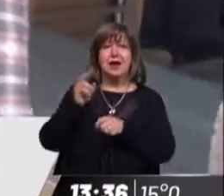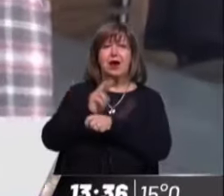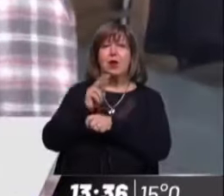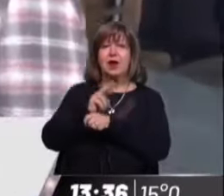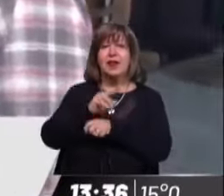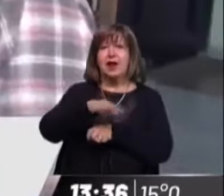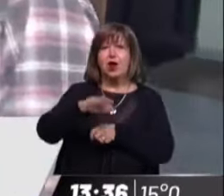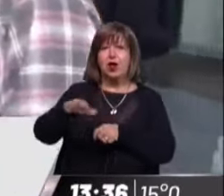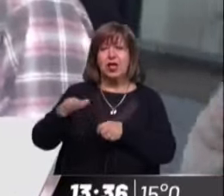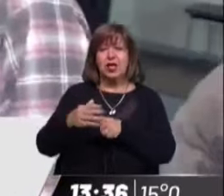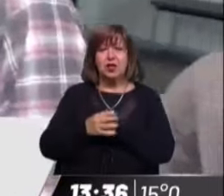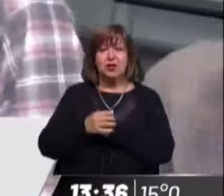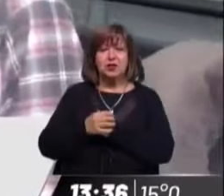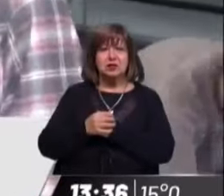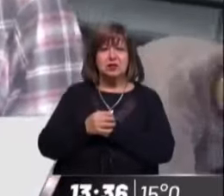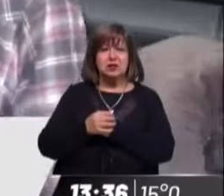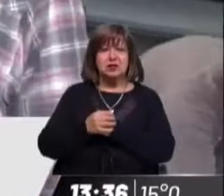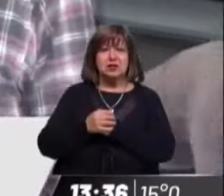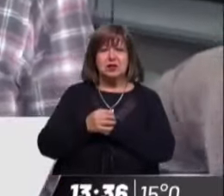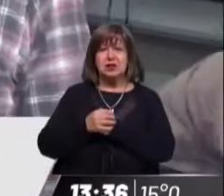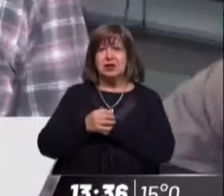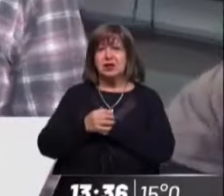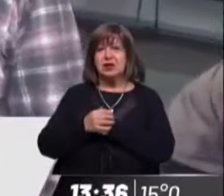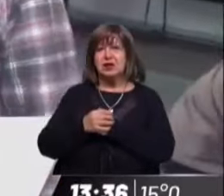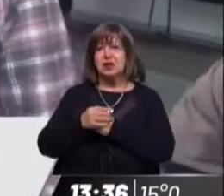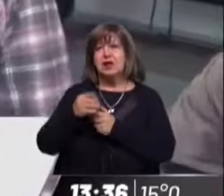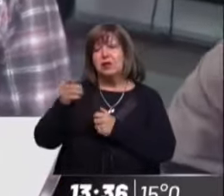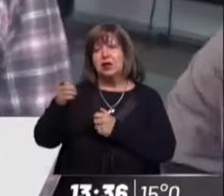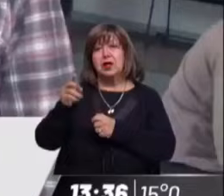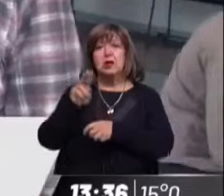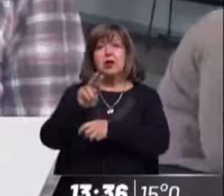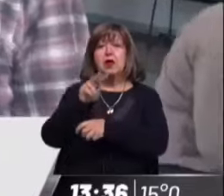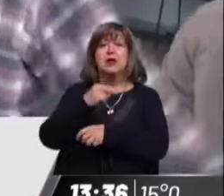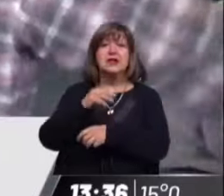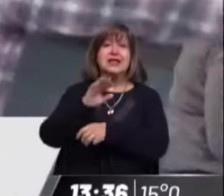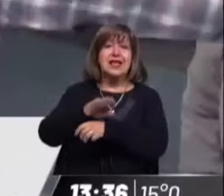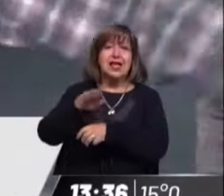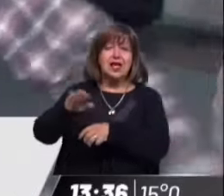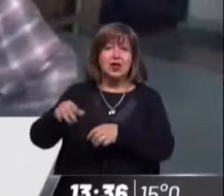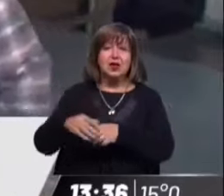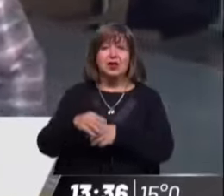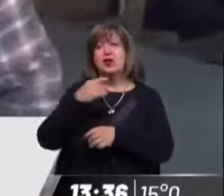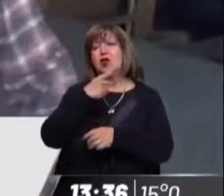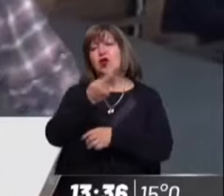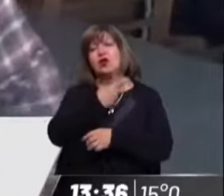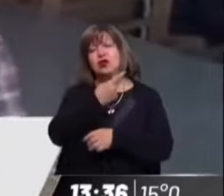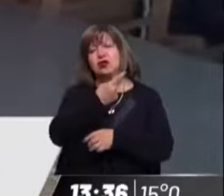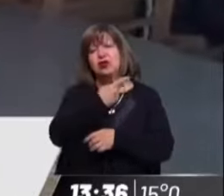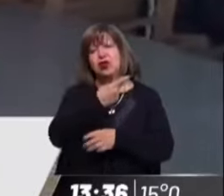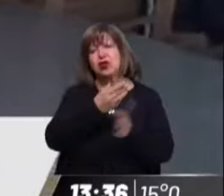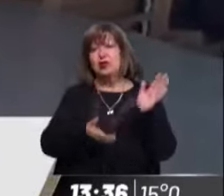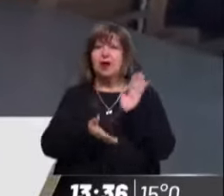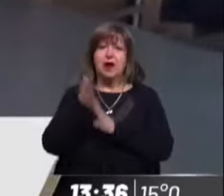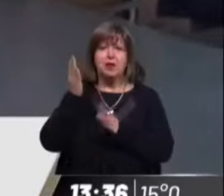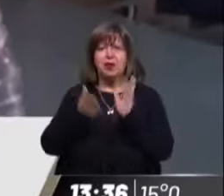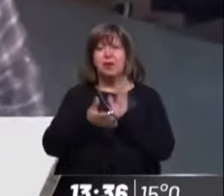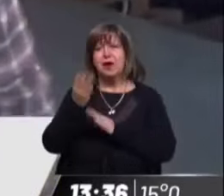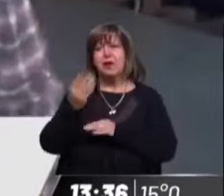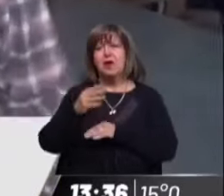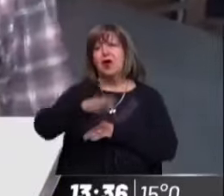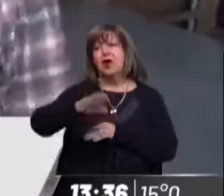chicos. ¿A quién? ¿Y qué dejaron a vos con los chicos? Bueno, vamos, dejemos los chicos solos y vámonos. Dale.